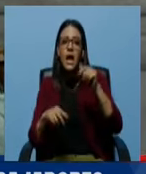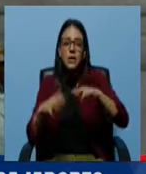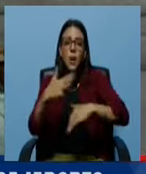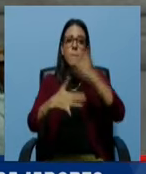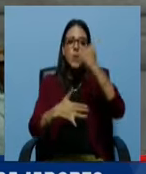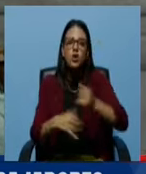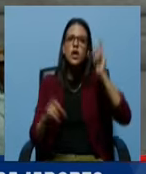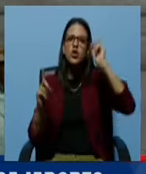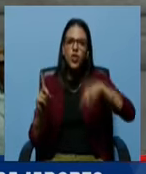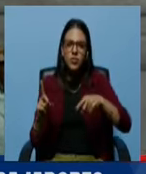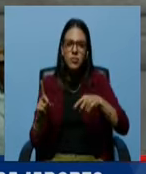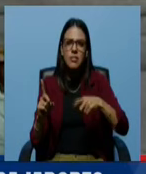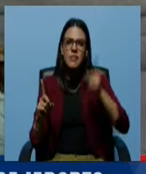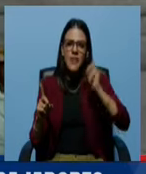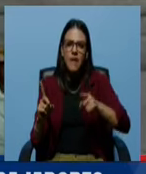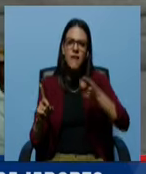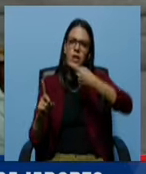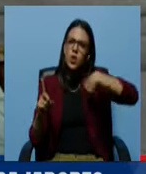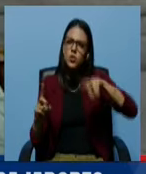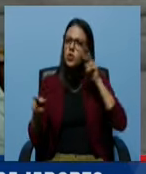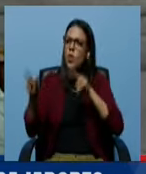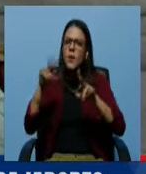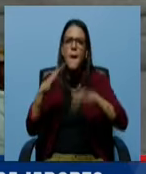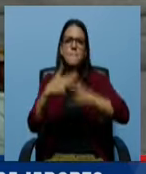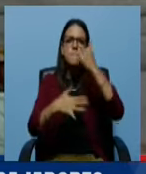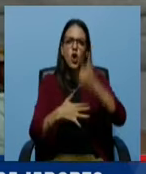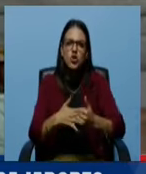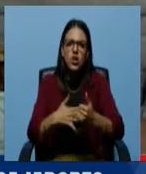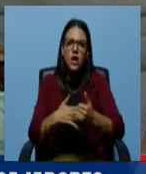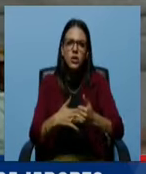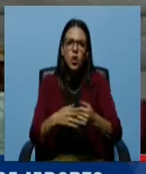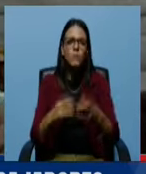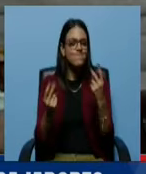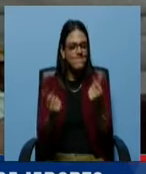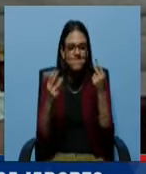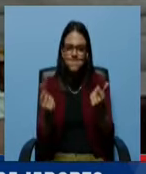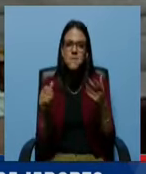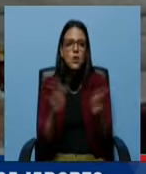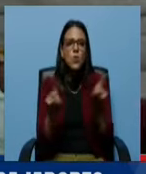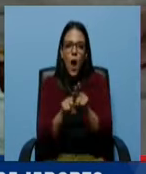debe ser como un proyecto acelerador